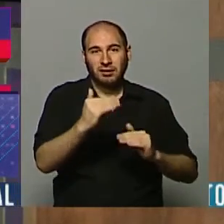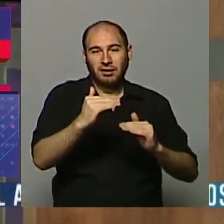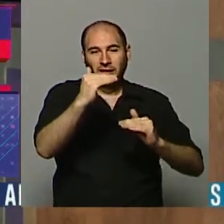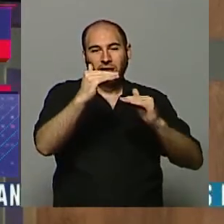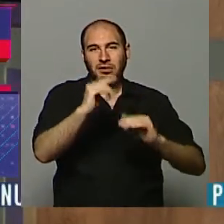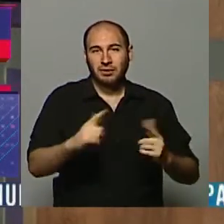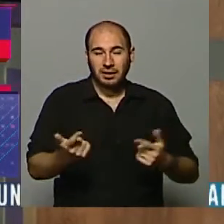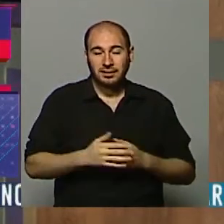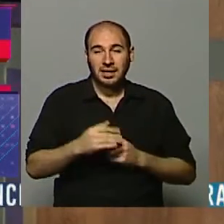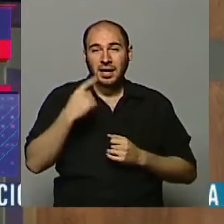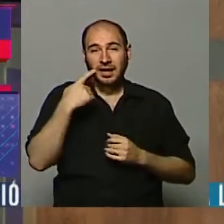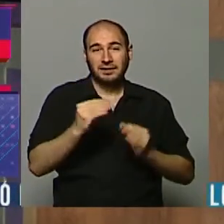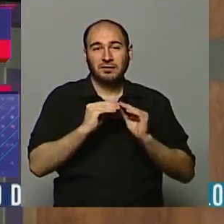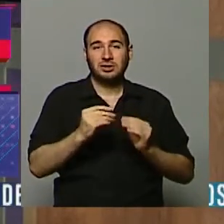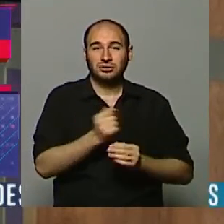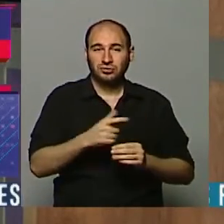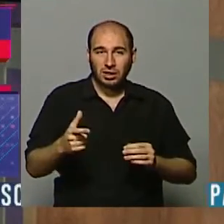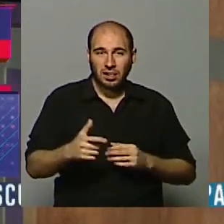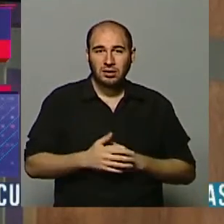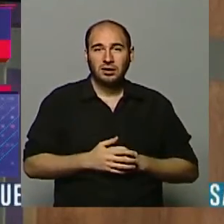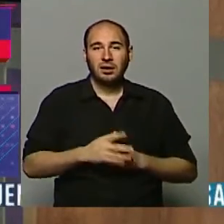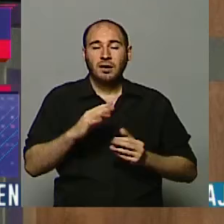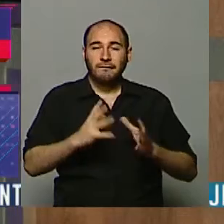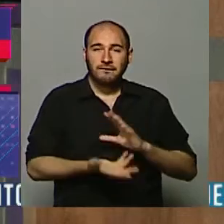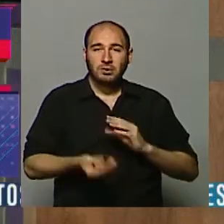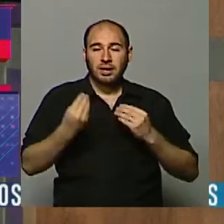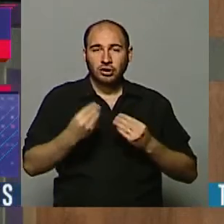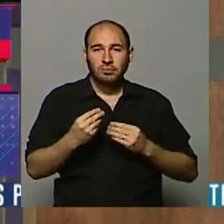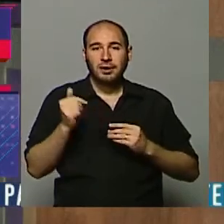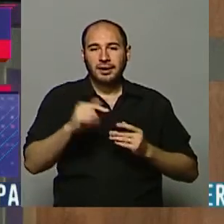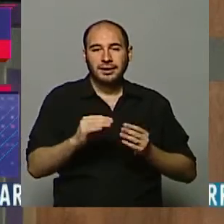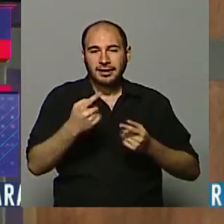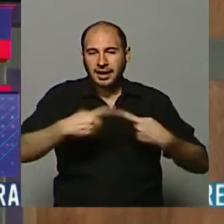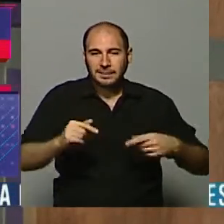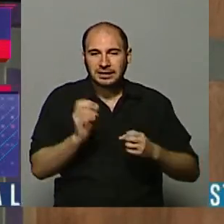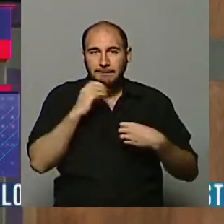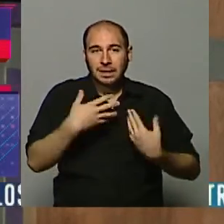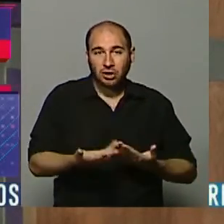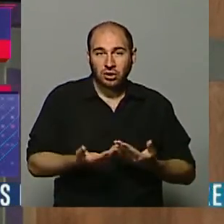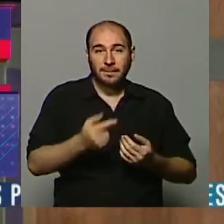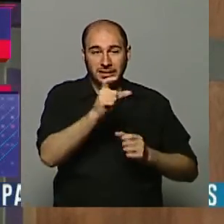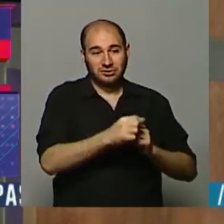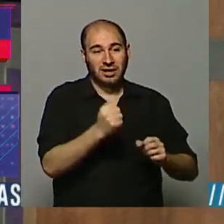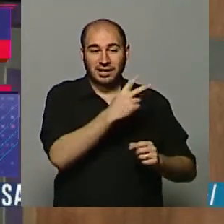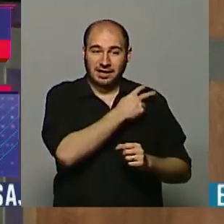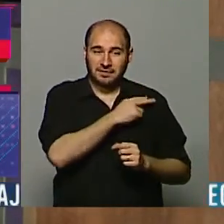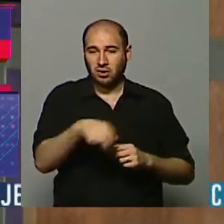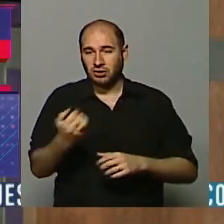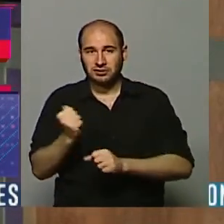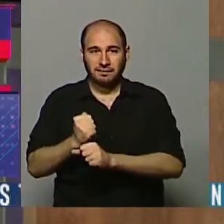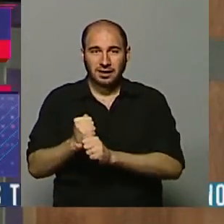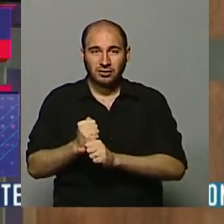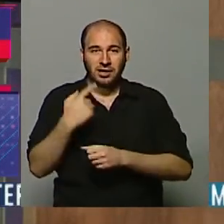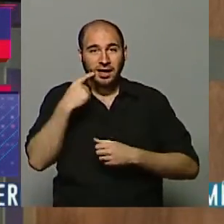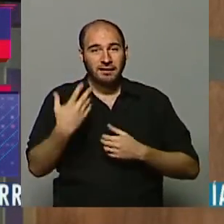ajustando? Habrá que ver en las negociaciones paritarias de qué manera encuentran la mejor herramienta tanto para el empleador como para el empleado y ver